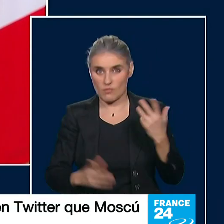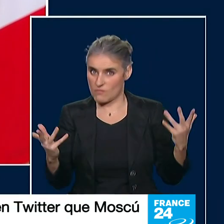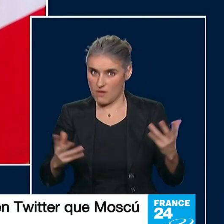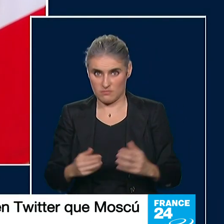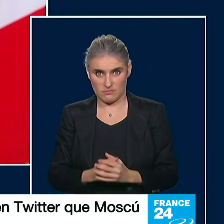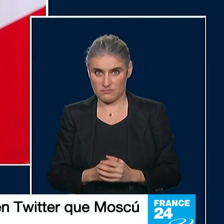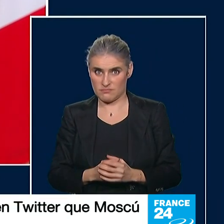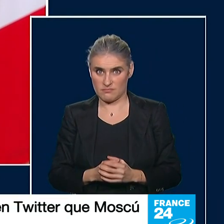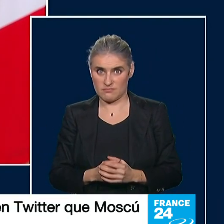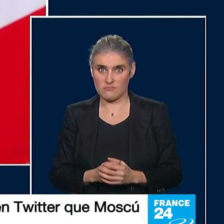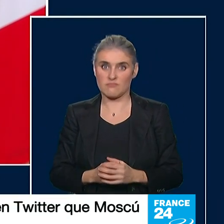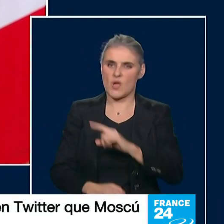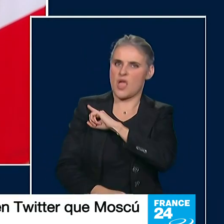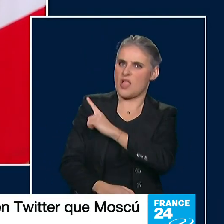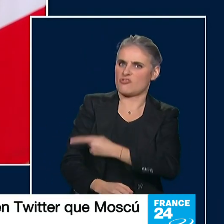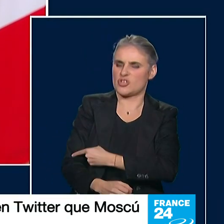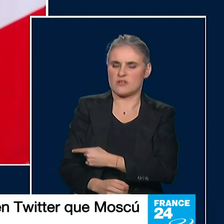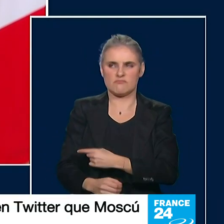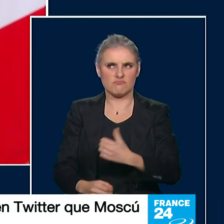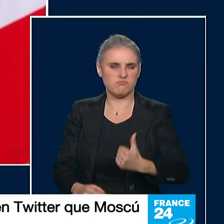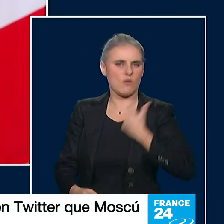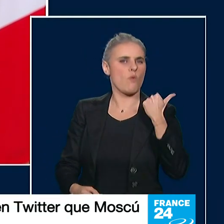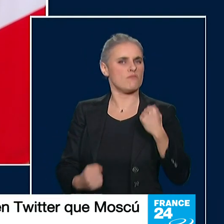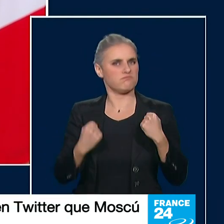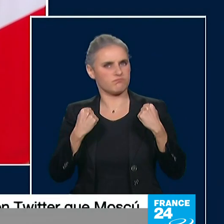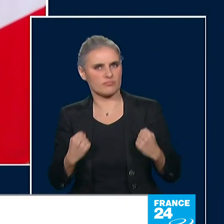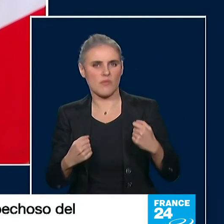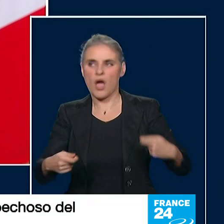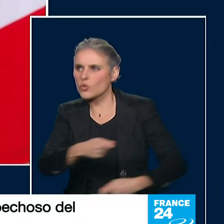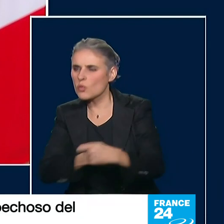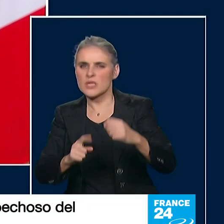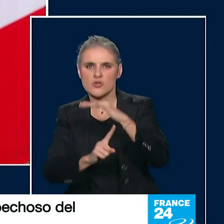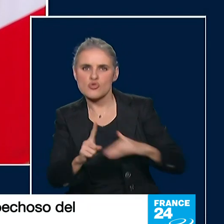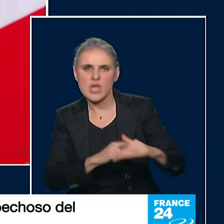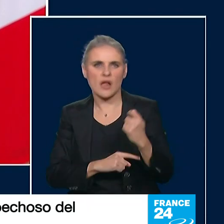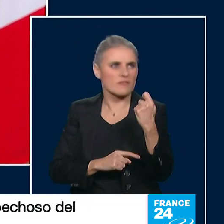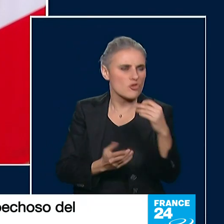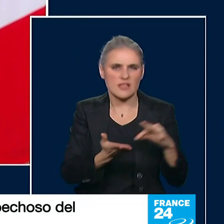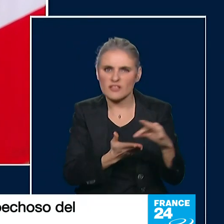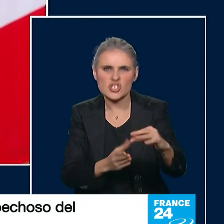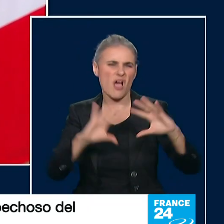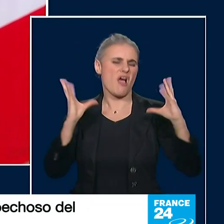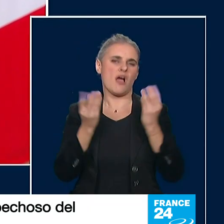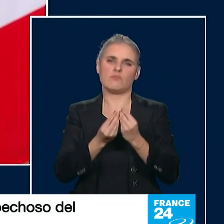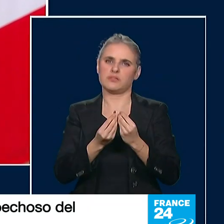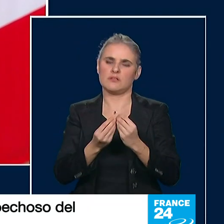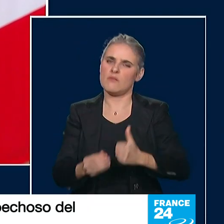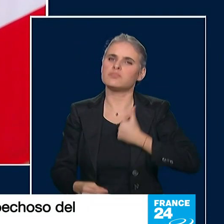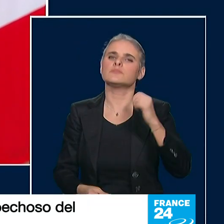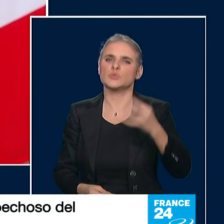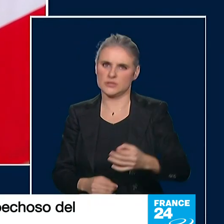energética económica social Industrial financiera y estratégica ya fortalecer Nuestra fuerza del alma